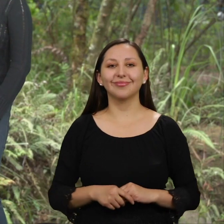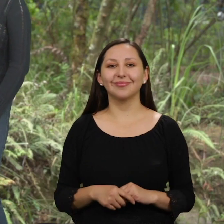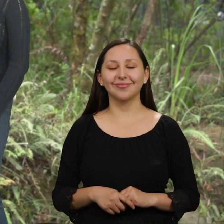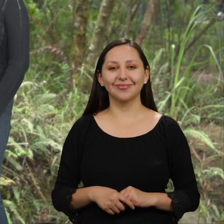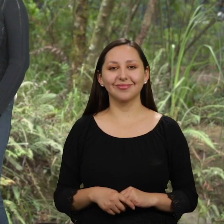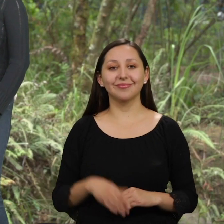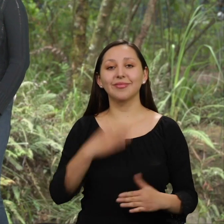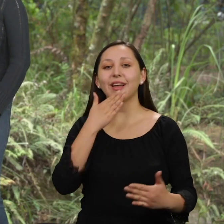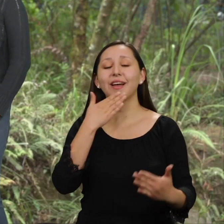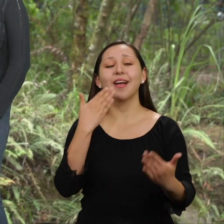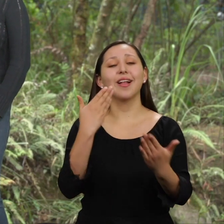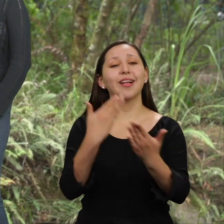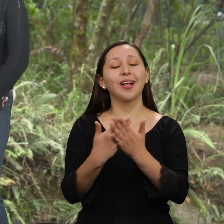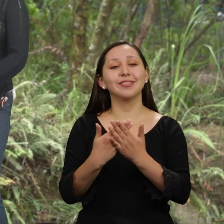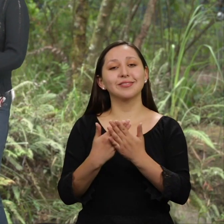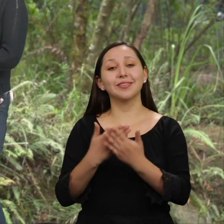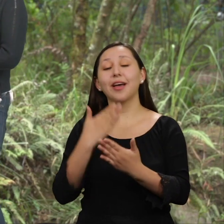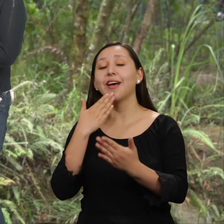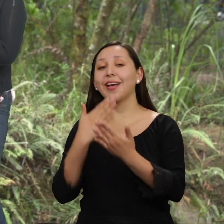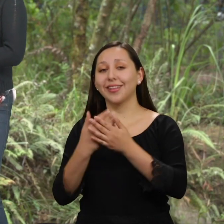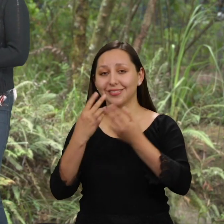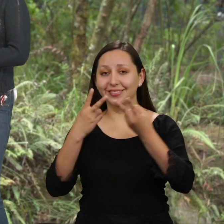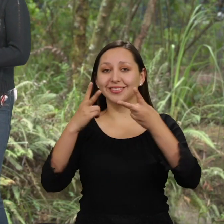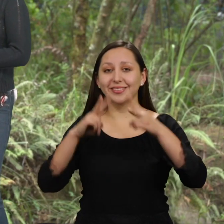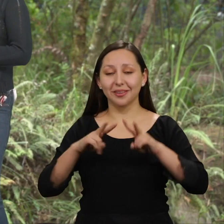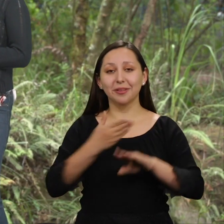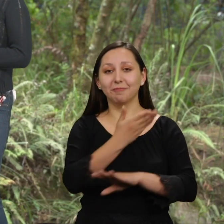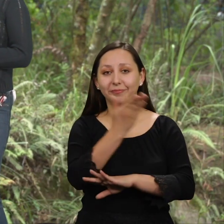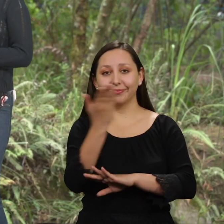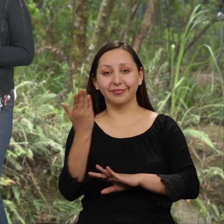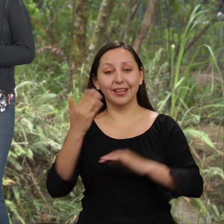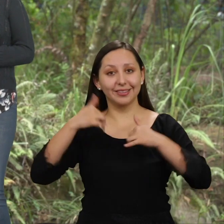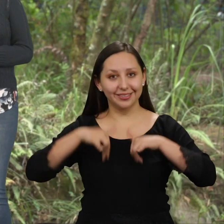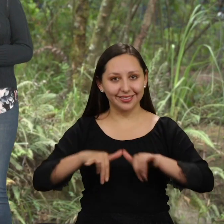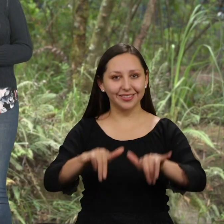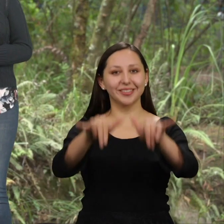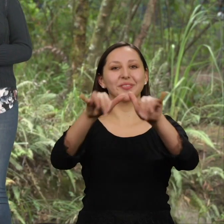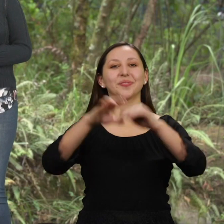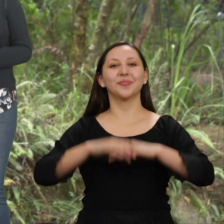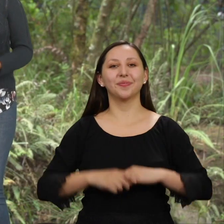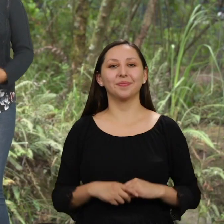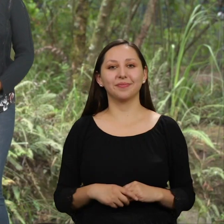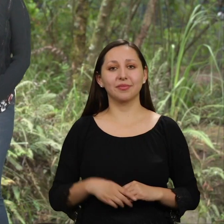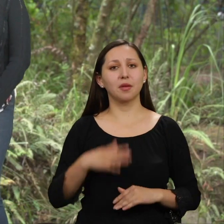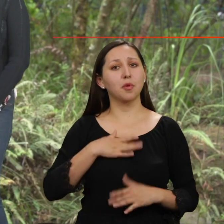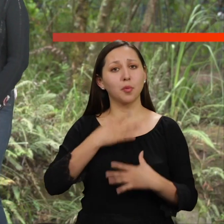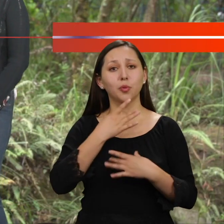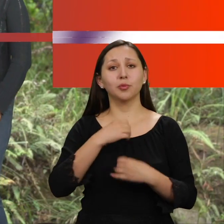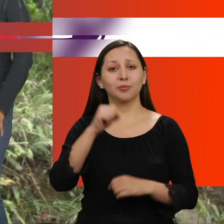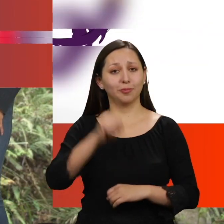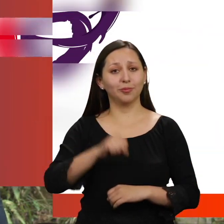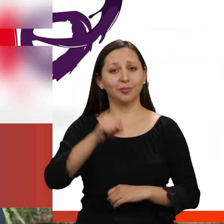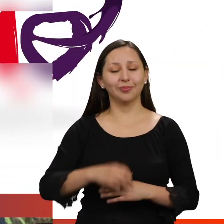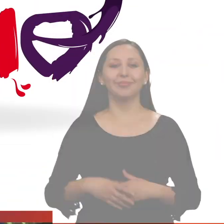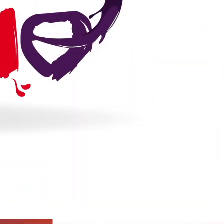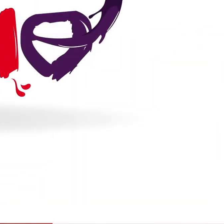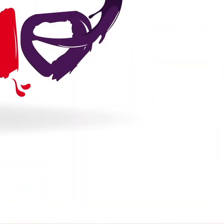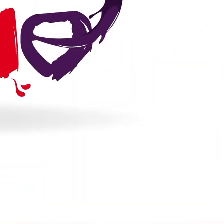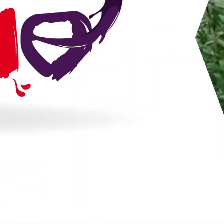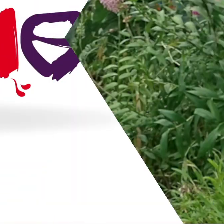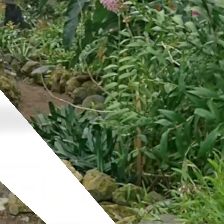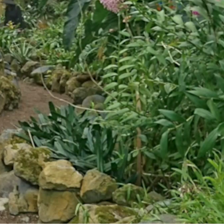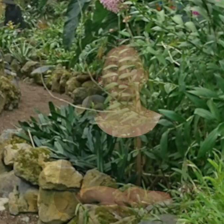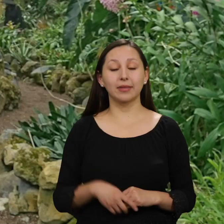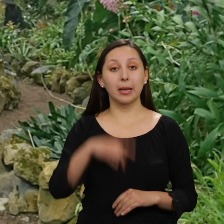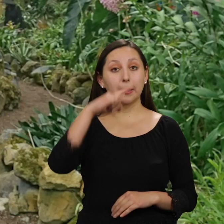¡Eso! Gracias, Daisy Gracias también a ustedes ¡Eso! ¡Nosotros continuamos! Me encanta eso de la bolsita, yo siempre voy con